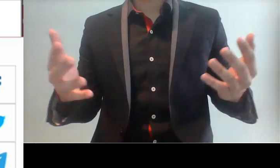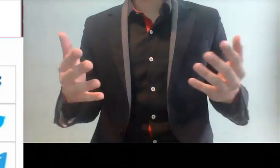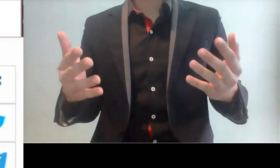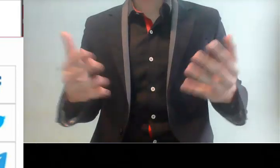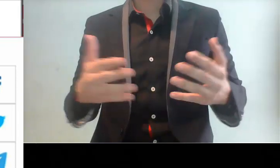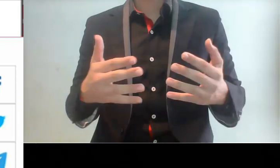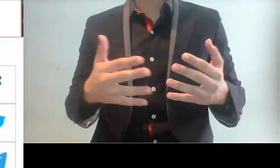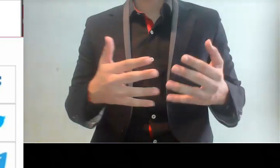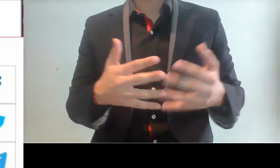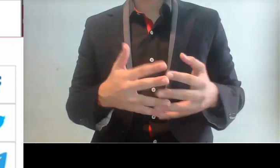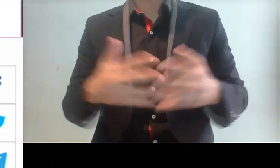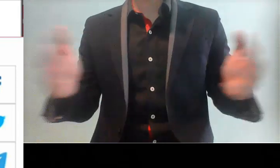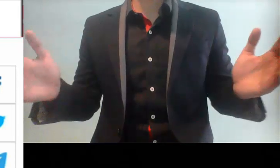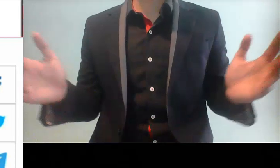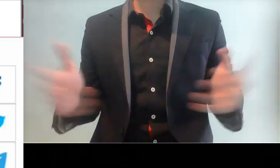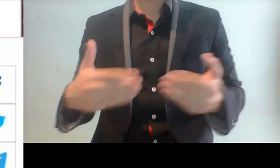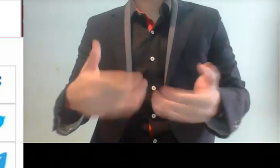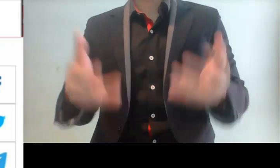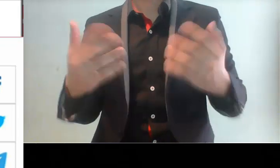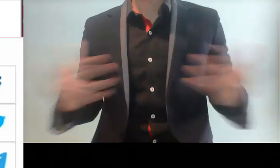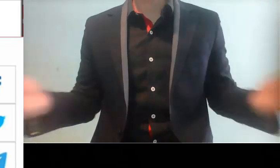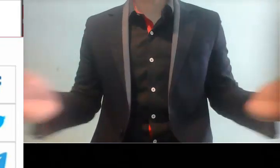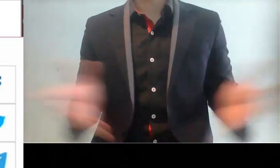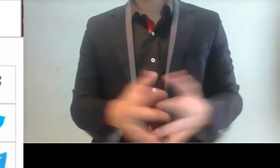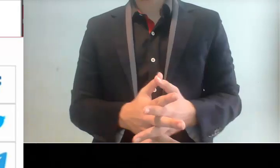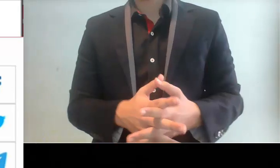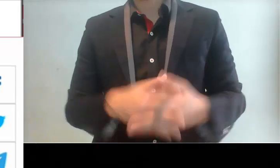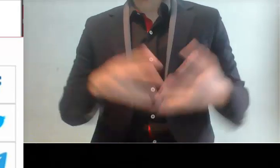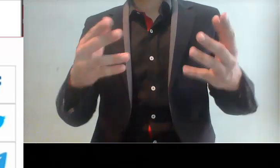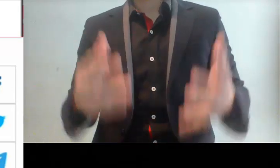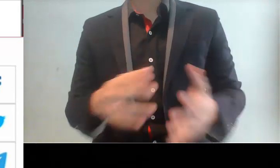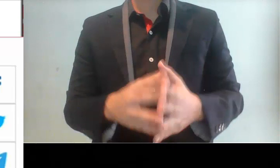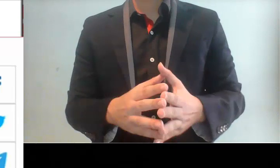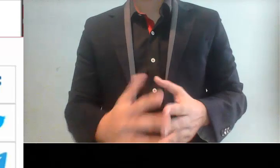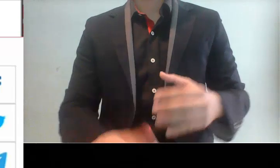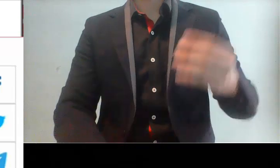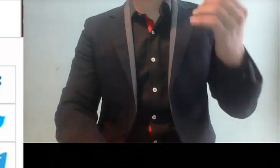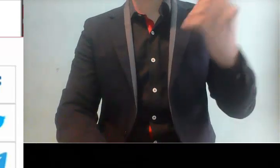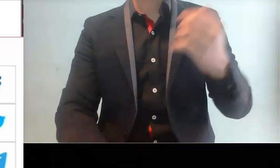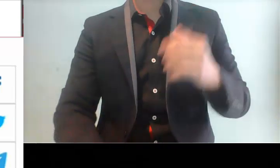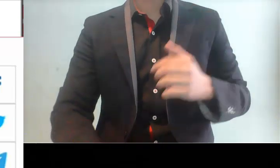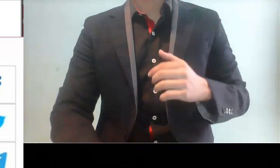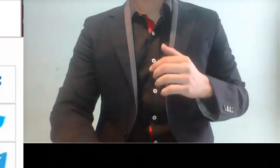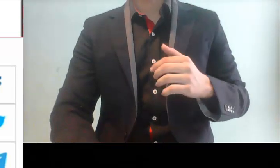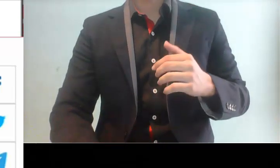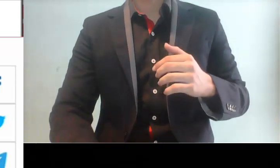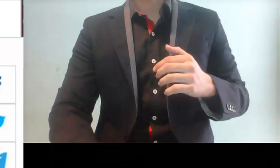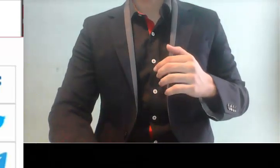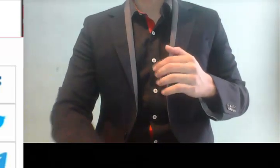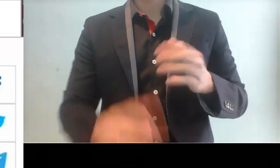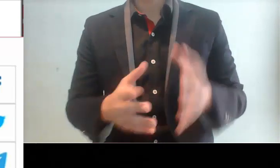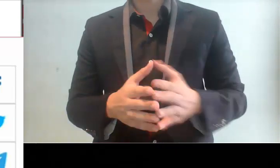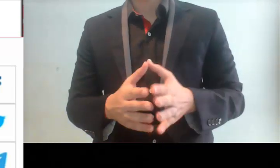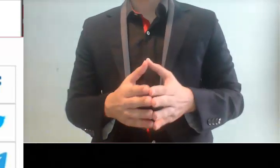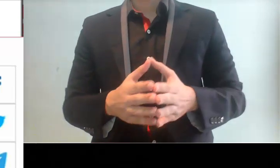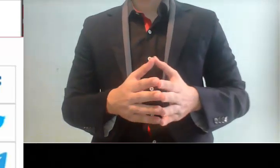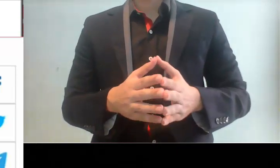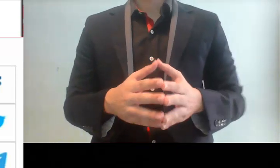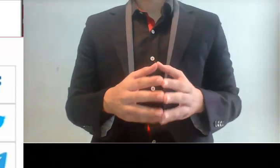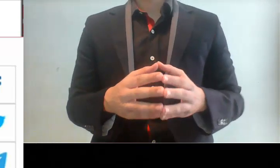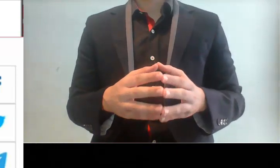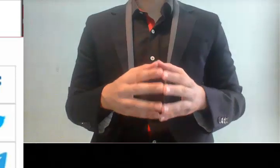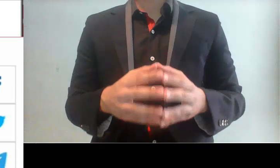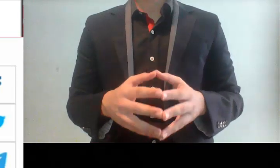es muy sencillo, se puede hacer de forma automática, simplemente lo complicado es sembrar el código para que haga eso. ¿Por qué? Porque básicamente puedes poner